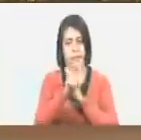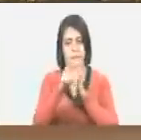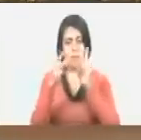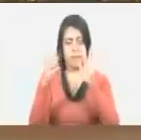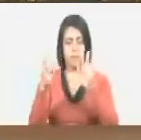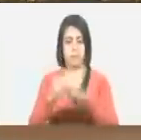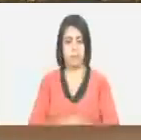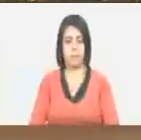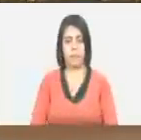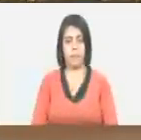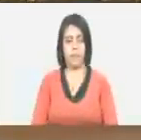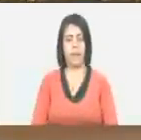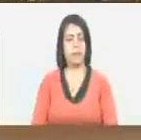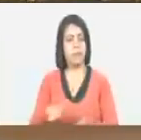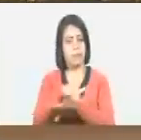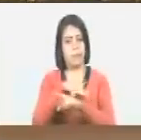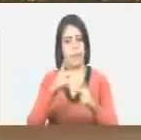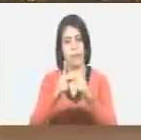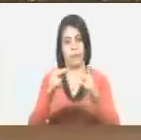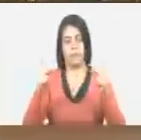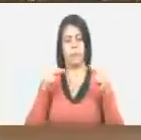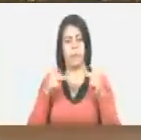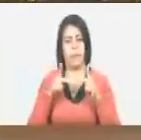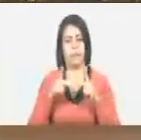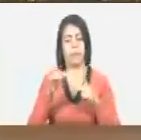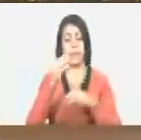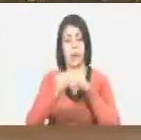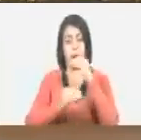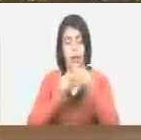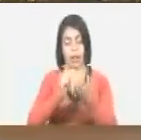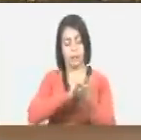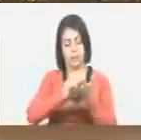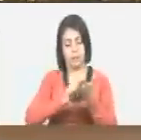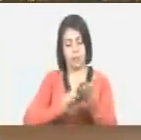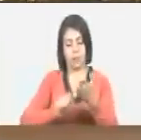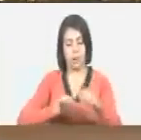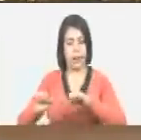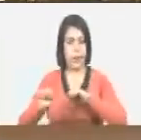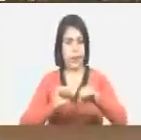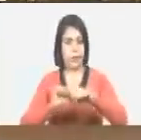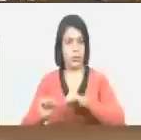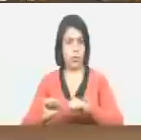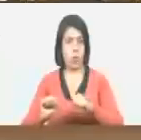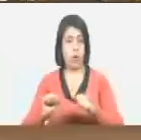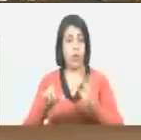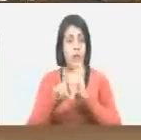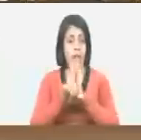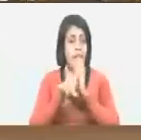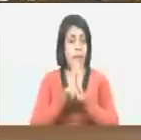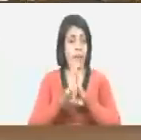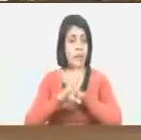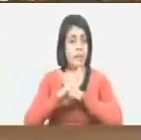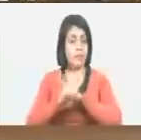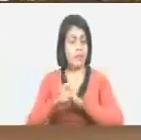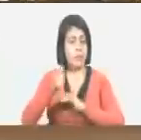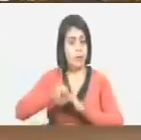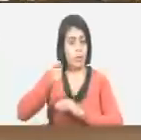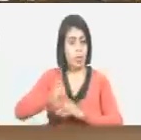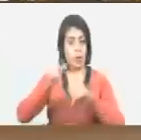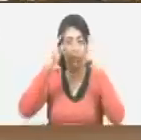Artículo 28. El Ministerio Público formulará por escrito la acción de extinción de dominio ante el